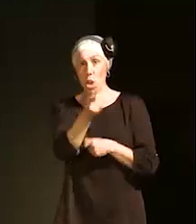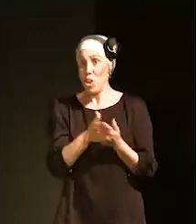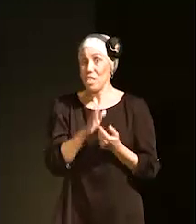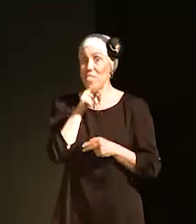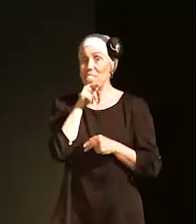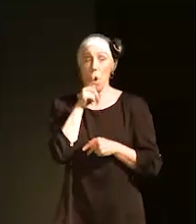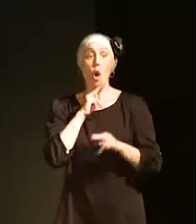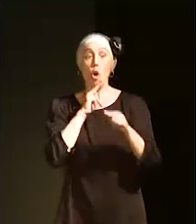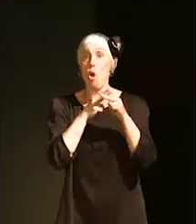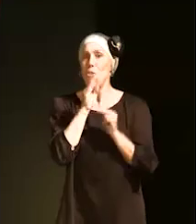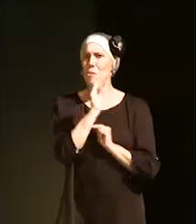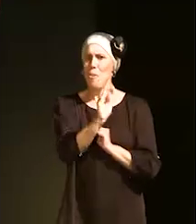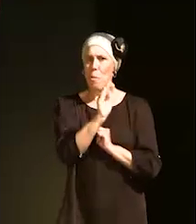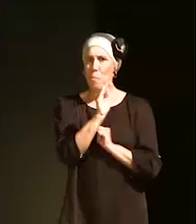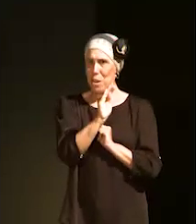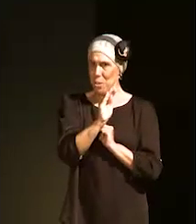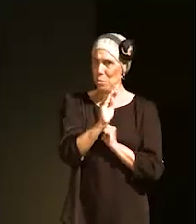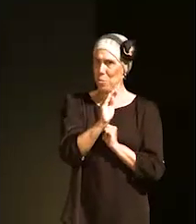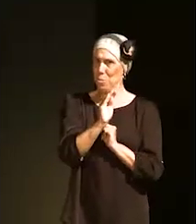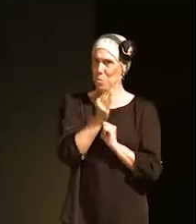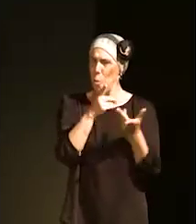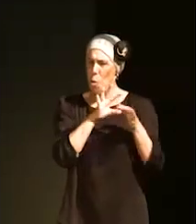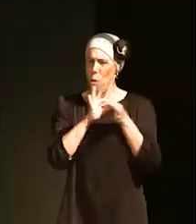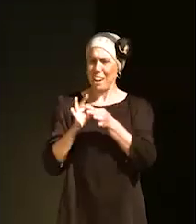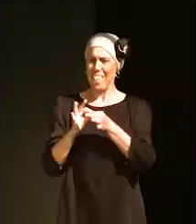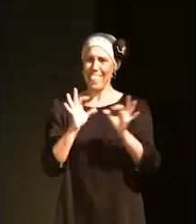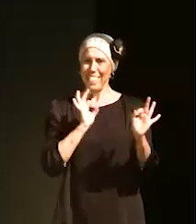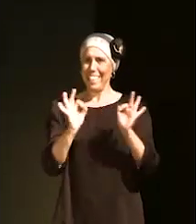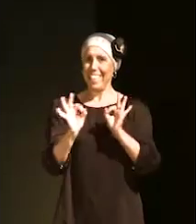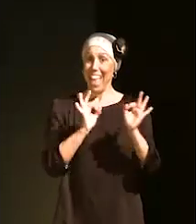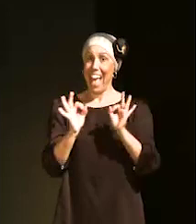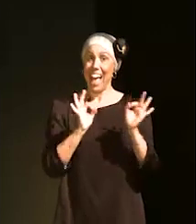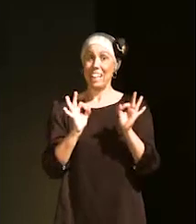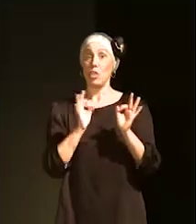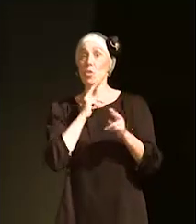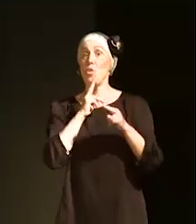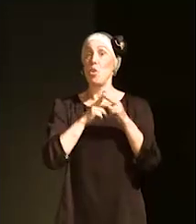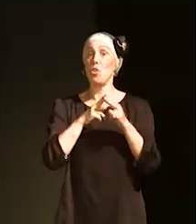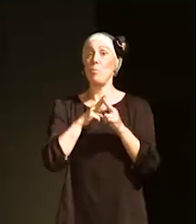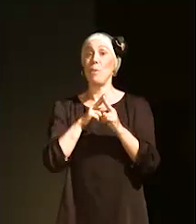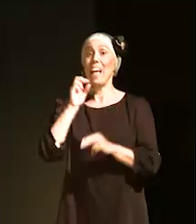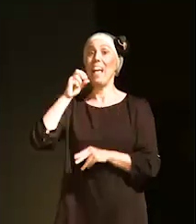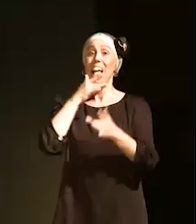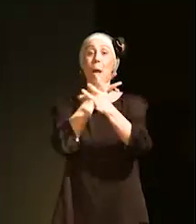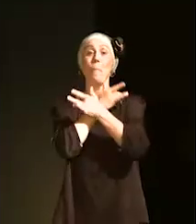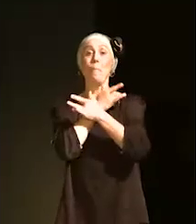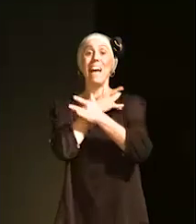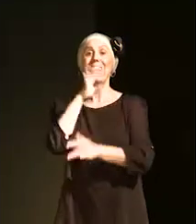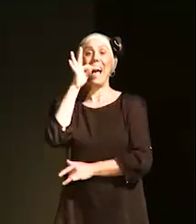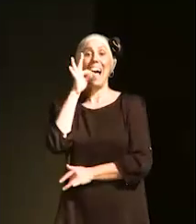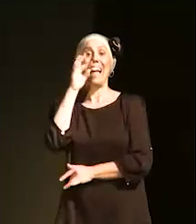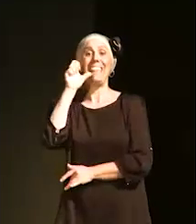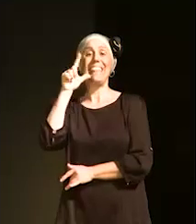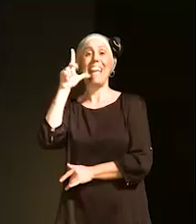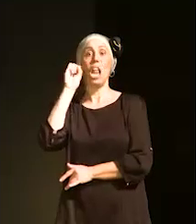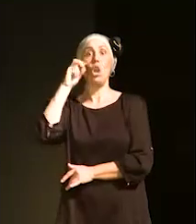nombre es un nombre teatral que lleva el teatro hasta en el nombre ella se llama maría telón rojo